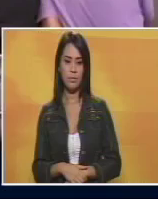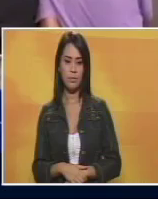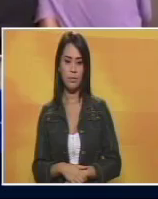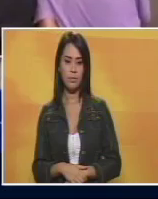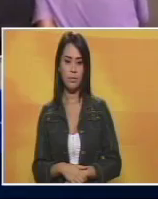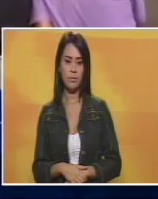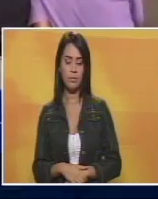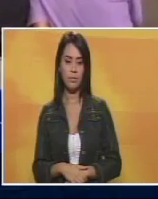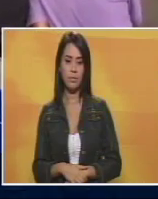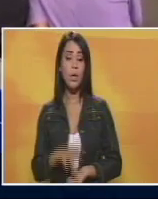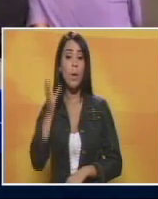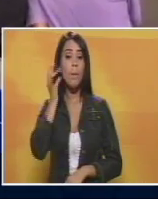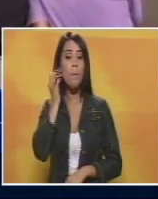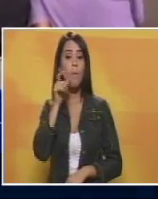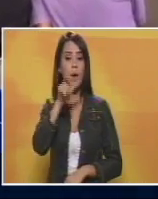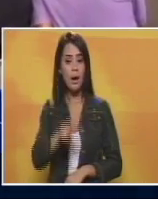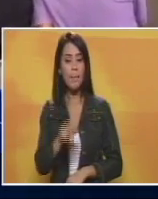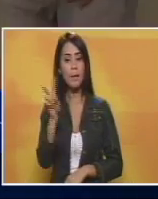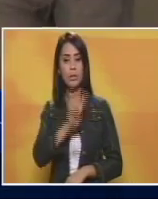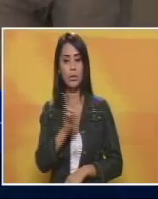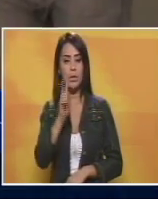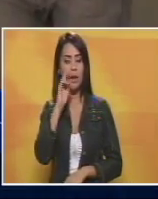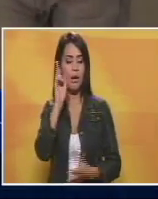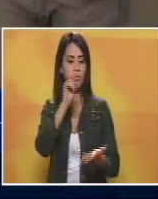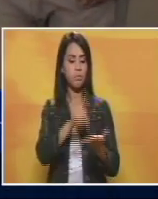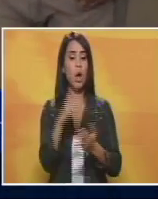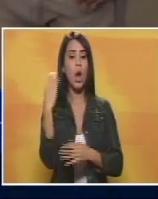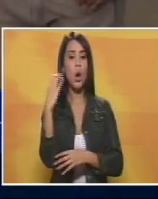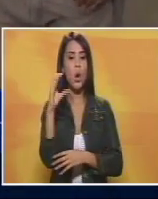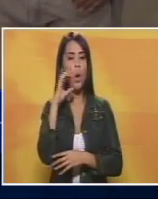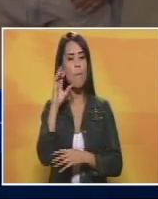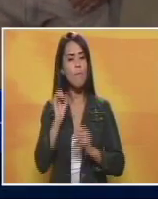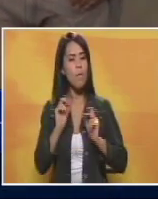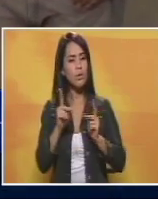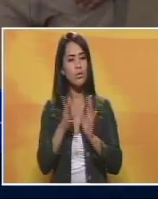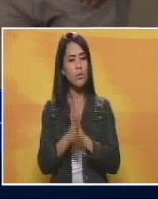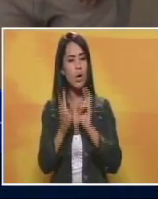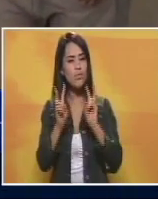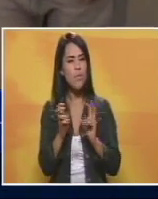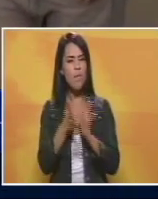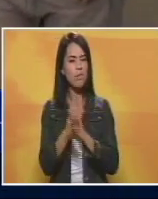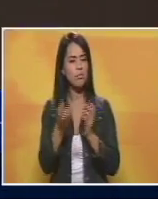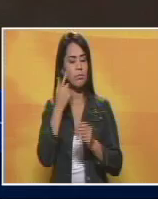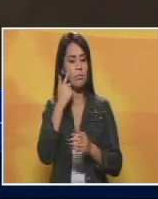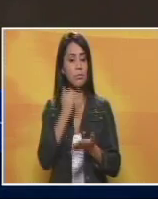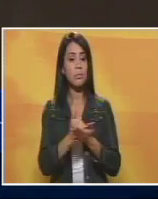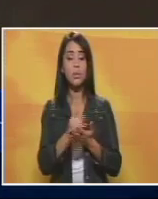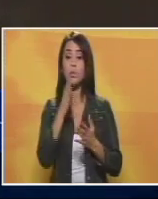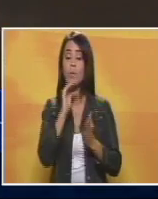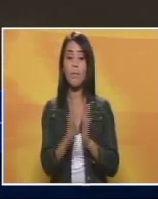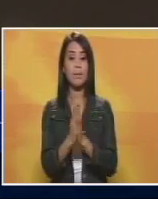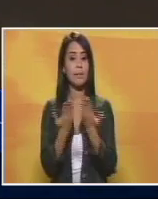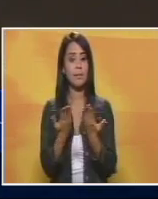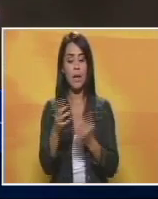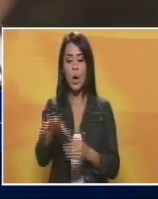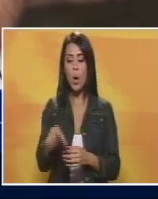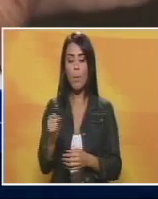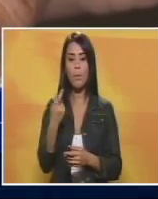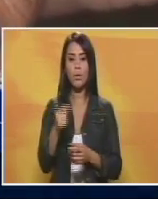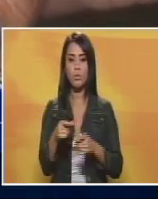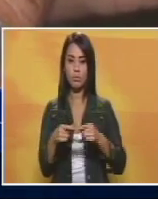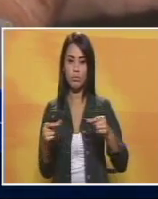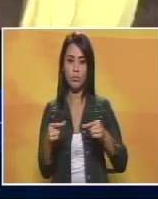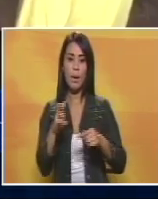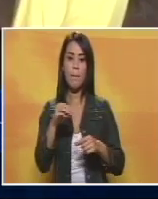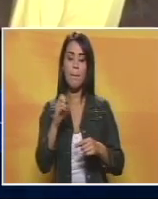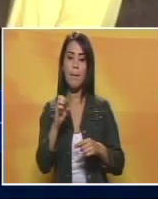Jennifer Rodríguez es una de las tantas venezolanas que llega a Colombia en busca de oportunidades. Sin pasaporte compró un pasaje a Medellín y un costo